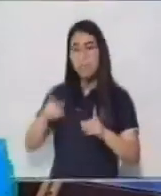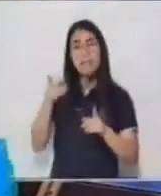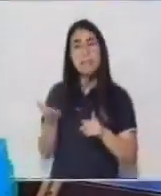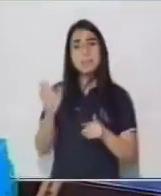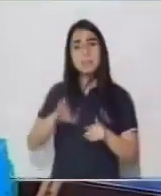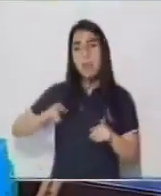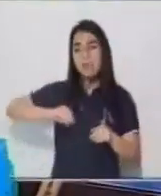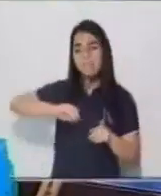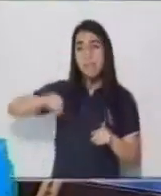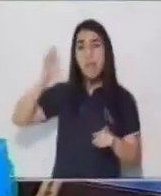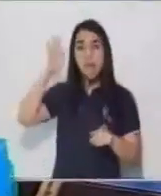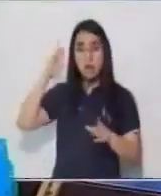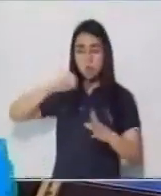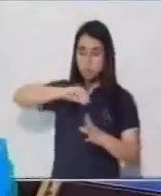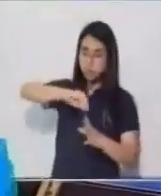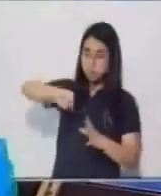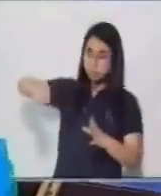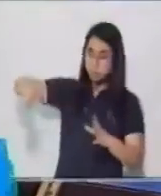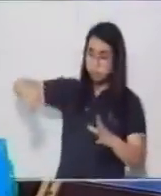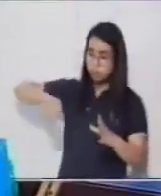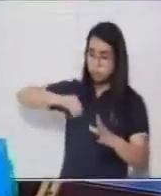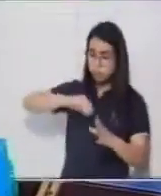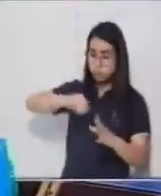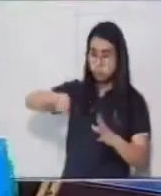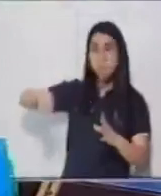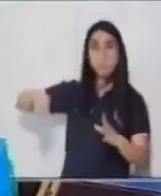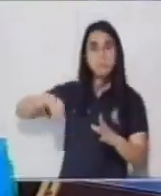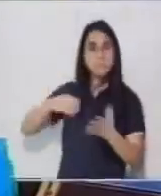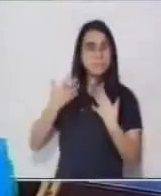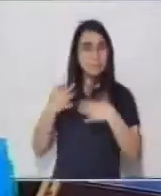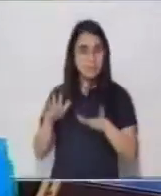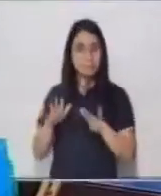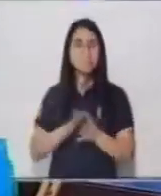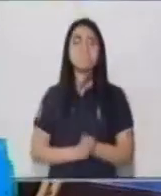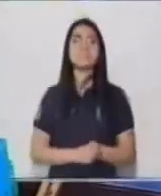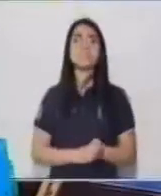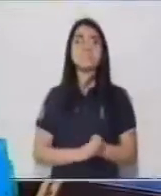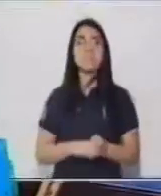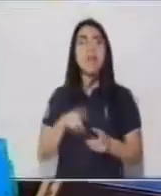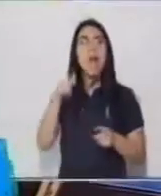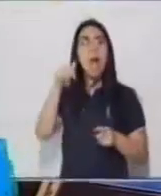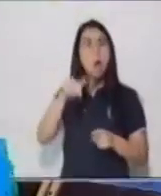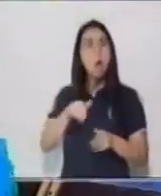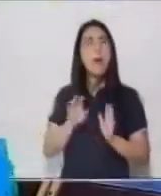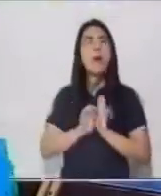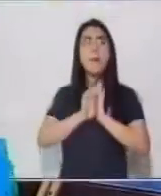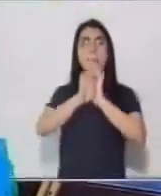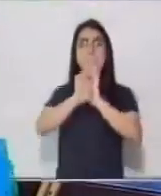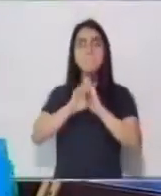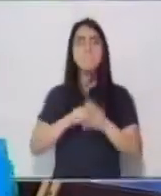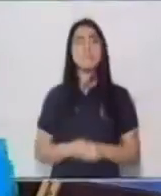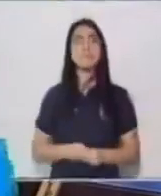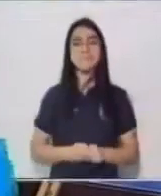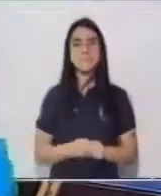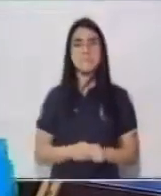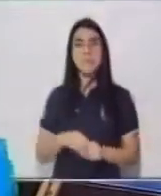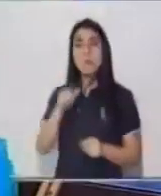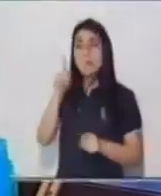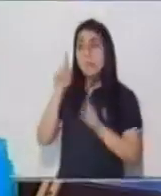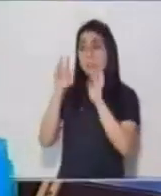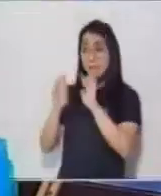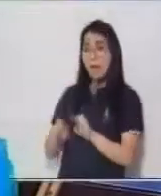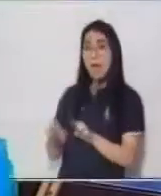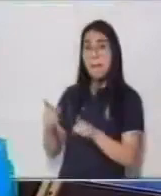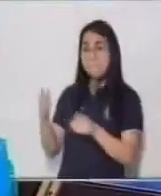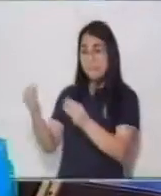Luego agregamos la mezcla a la harina. La persona que a mí me enseñó a hacer pasteles, que por cierto le envío un saludo, maestra